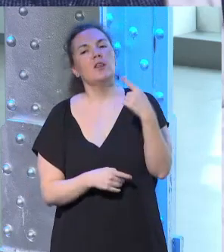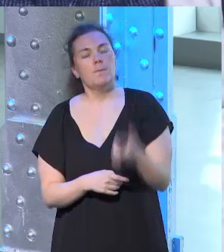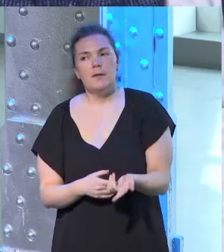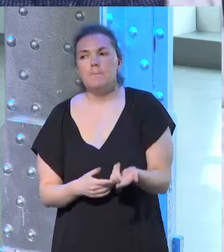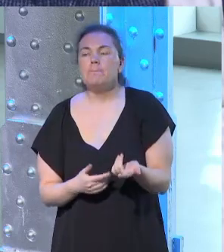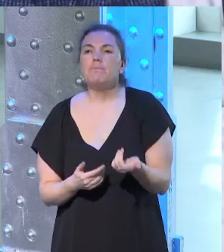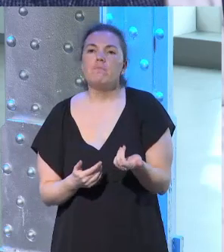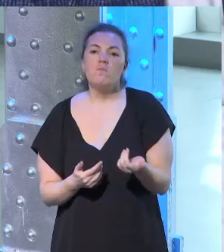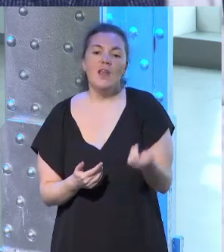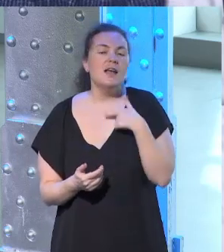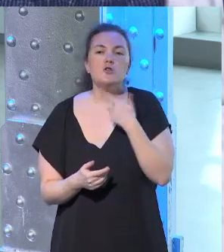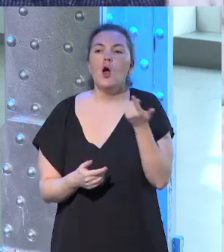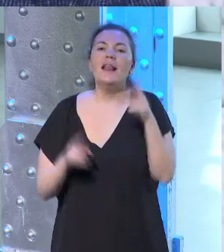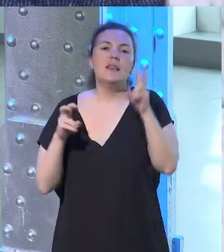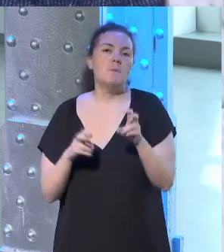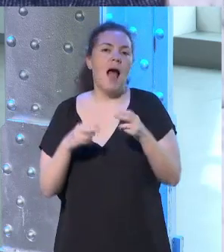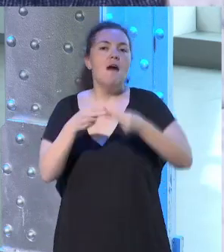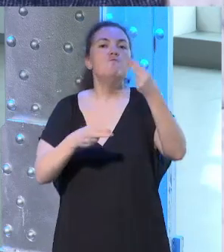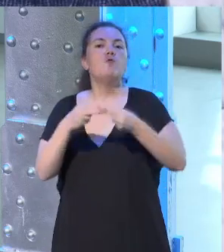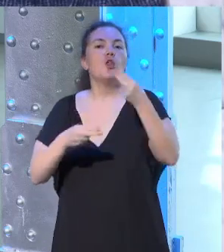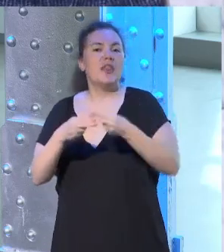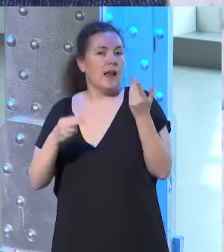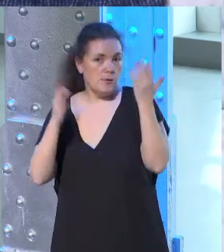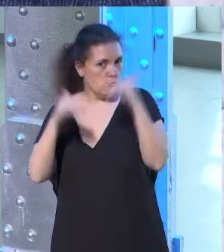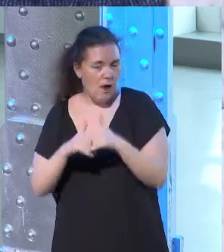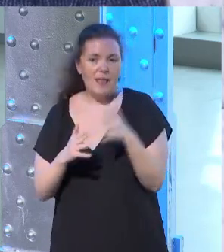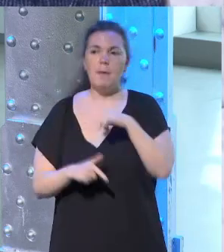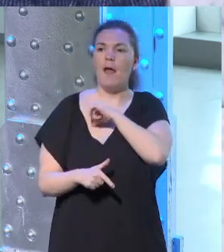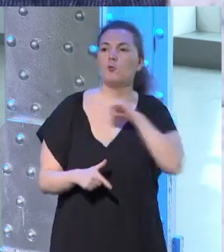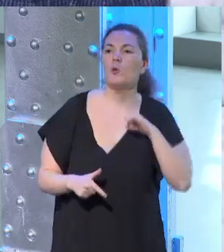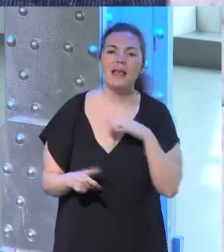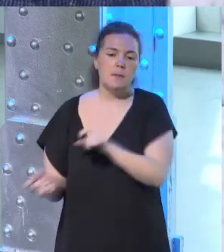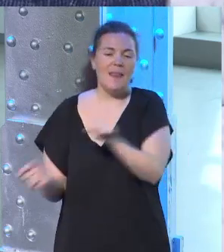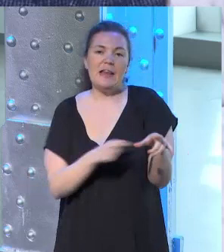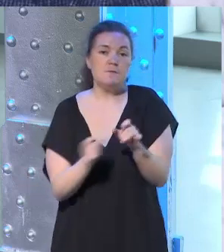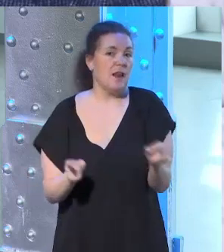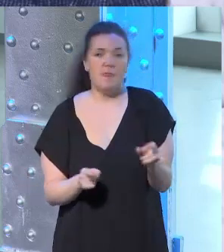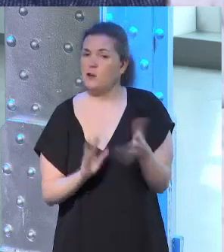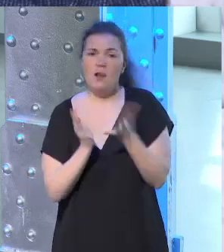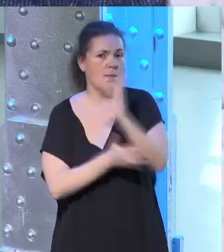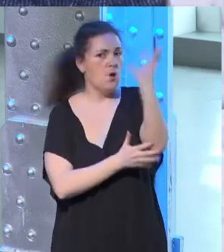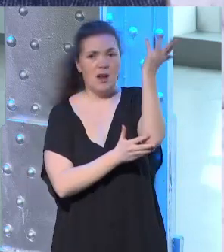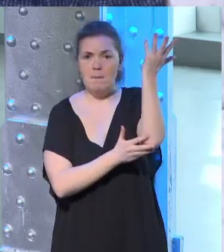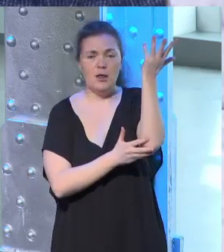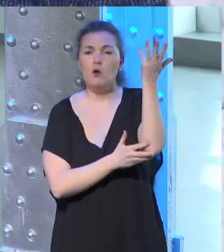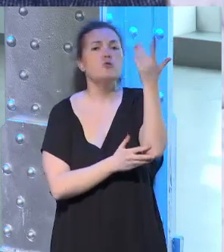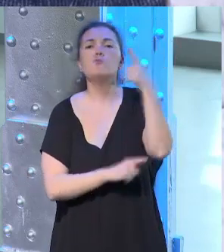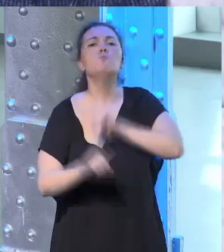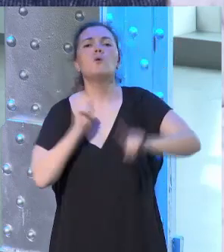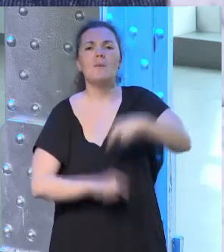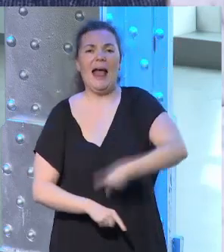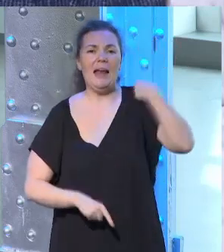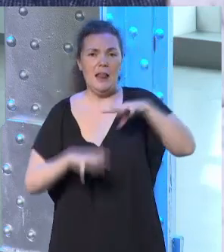entiende de fronteras, de transferencias, de autonomías. El cambio climático no va de esto, es un problema